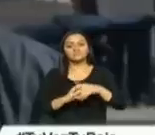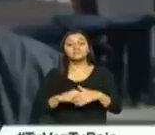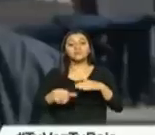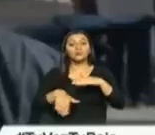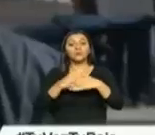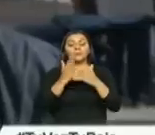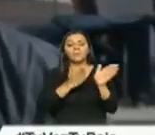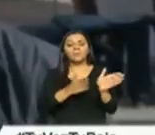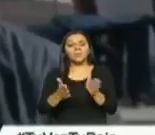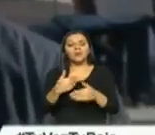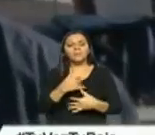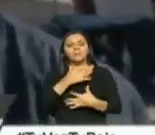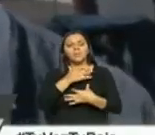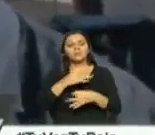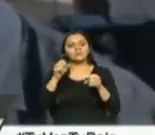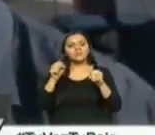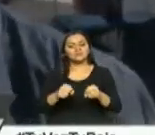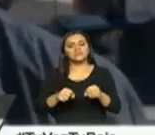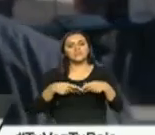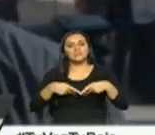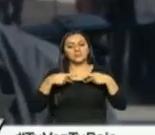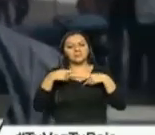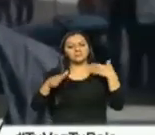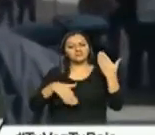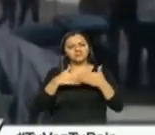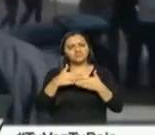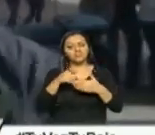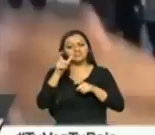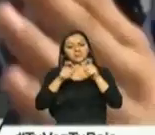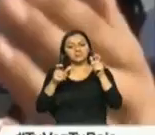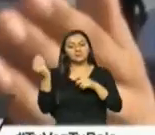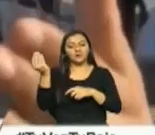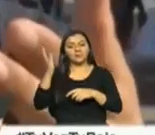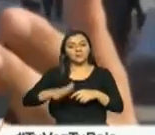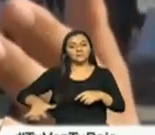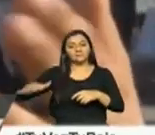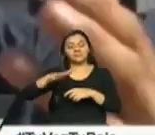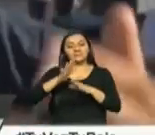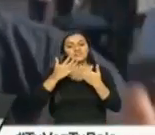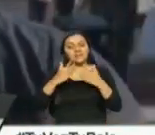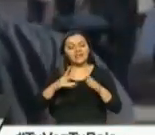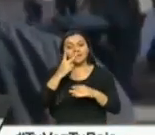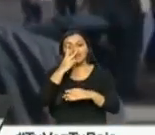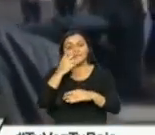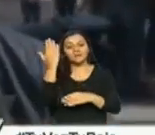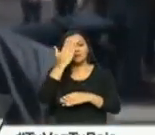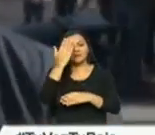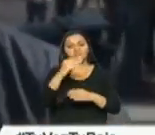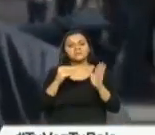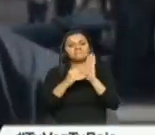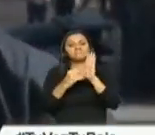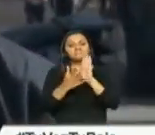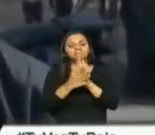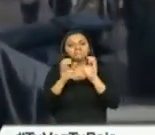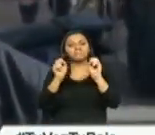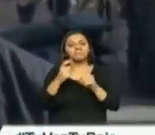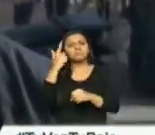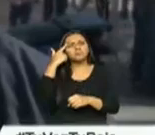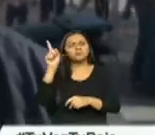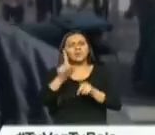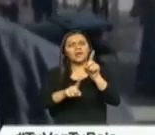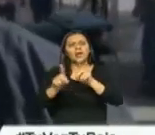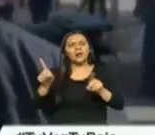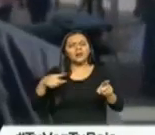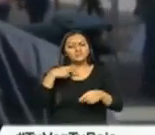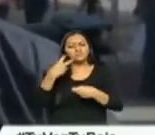programa que me ha gustado y quisiera también convivir, porque hay cosas que muchos de los jóvenes que nos están viendo en su pantalla, que nos están viendo en su casa, no saben lo que es el